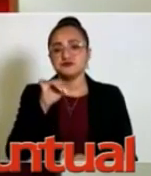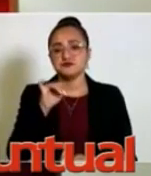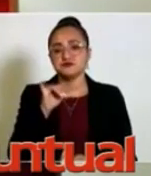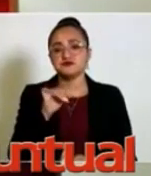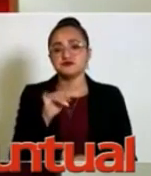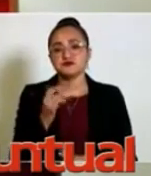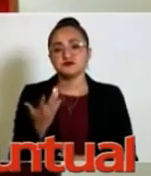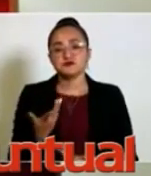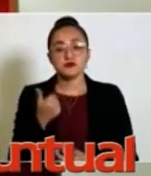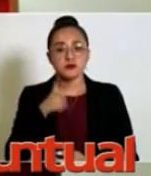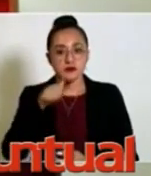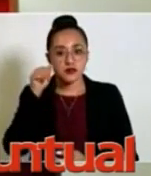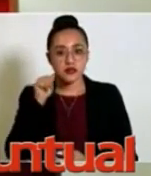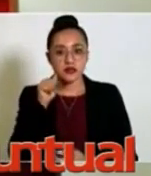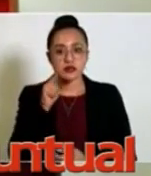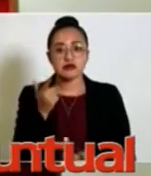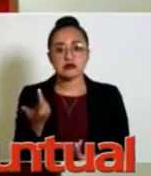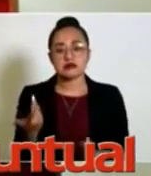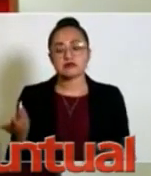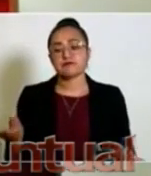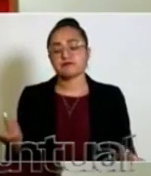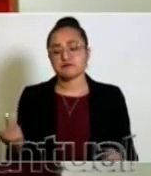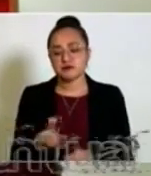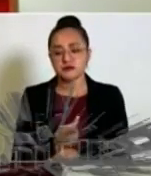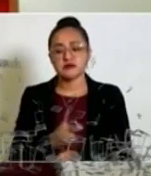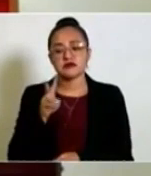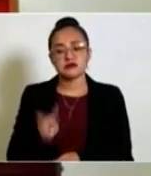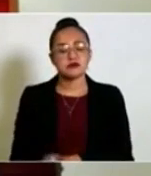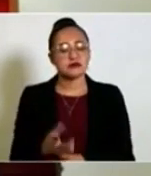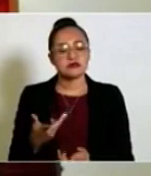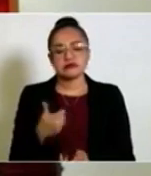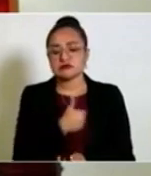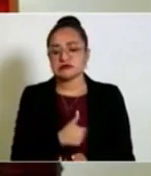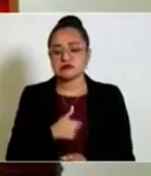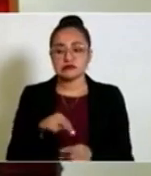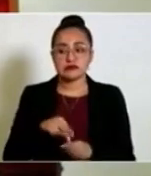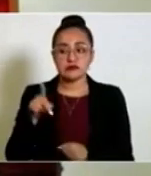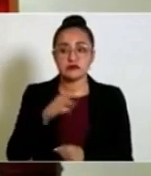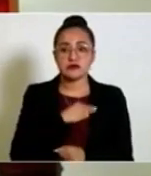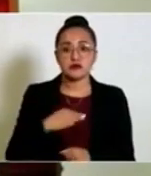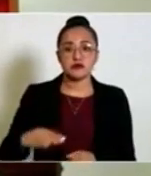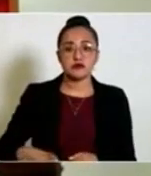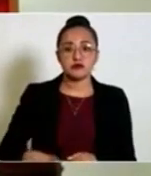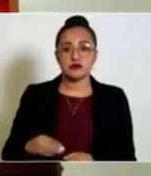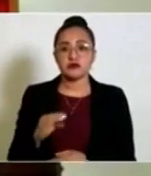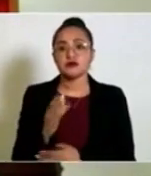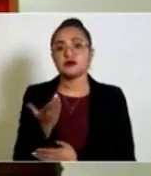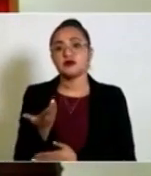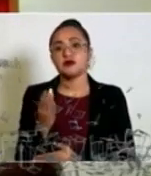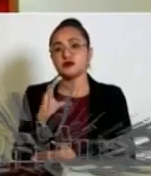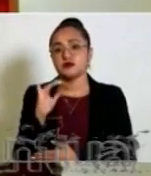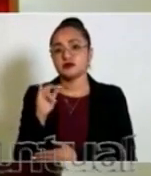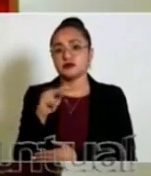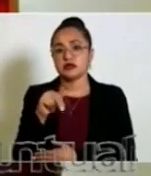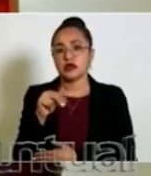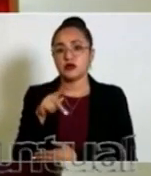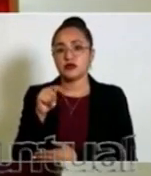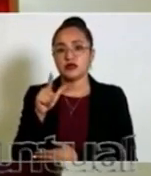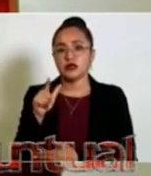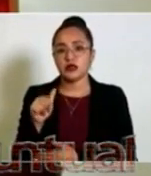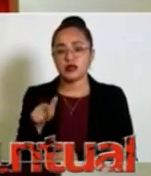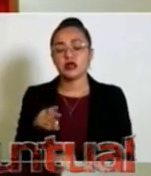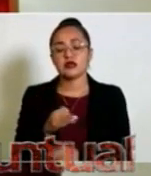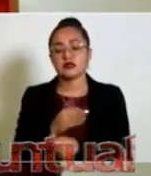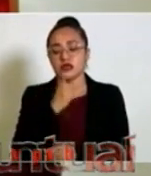Efectivamente, el día de ayer se presentaron hechos muy lamentables en el municipio de Chignautla. Hay